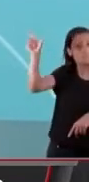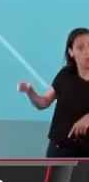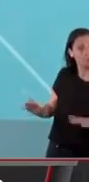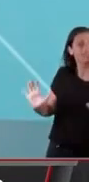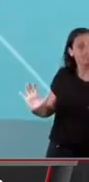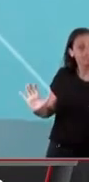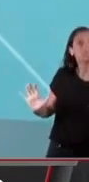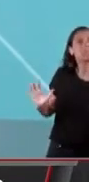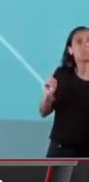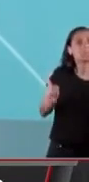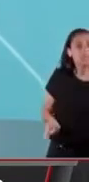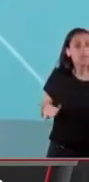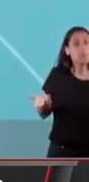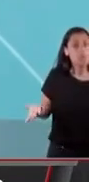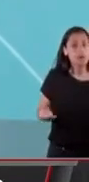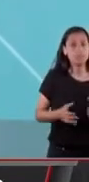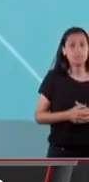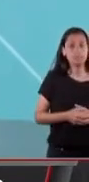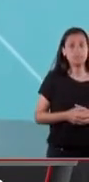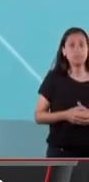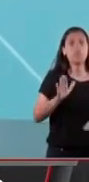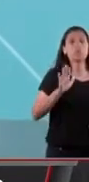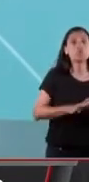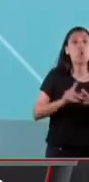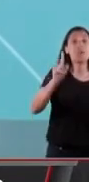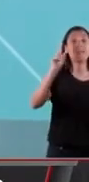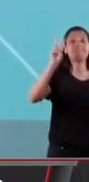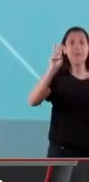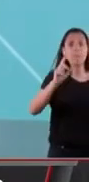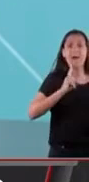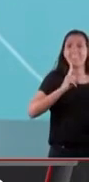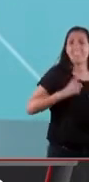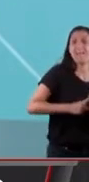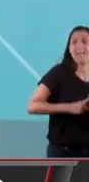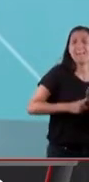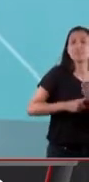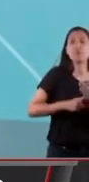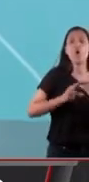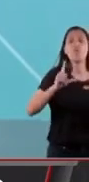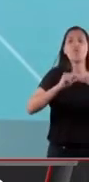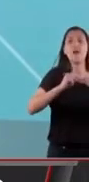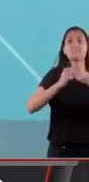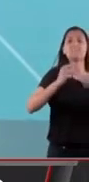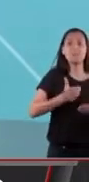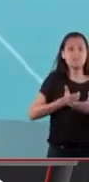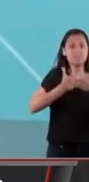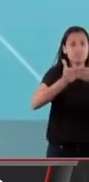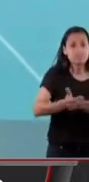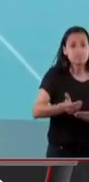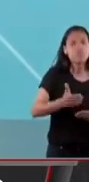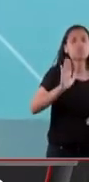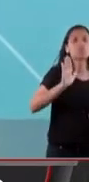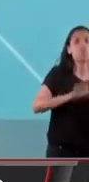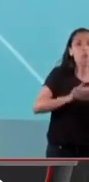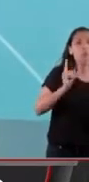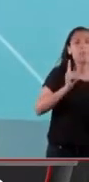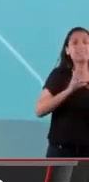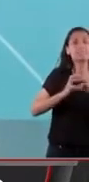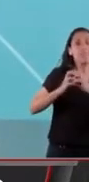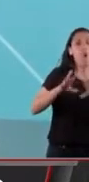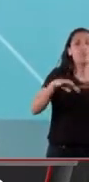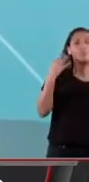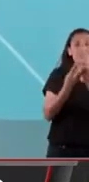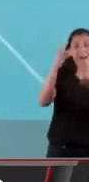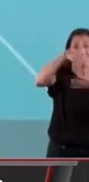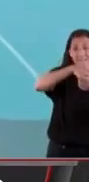los candidatos de Unidos por San Juan, hablamos de Sergio Vallejos, que él pidió que justamente le dieran lugar a